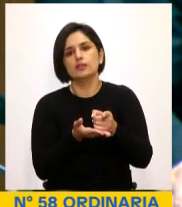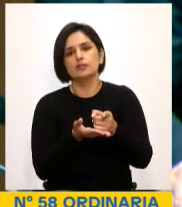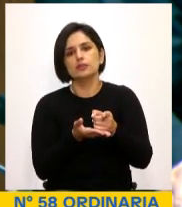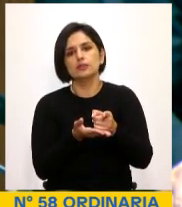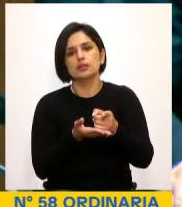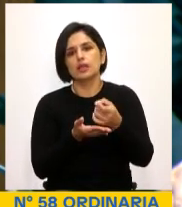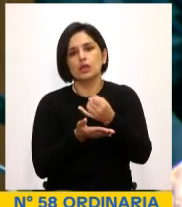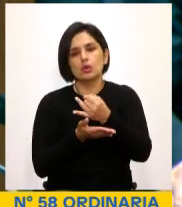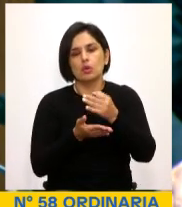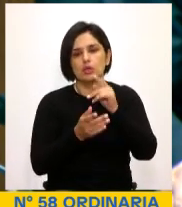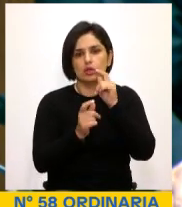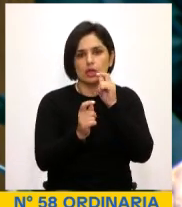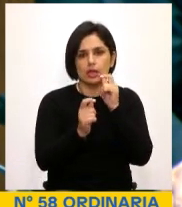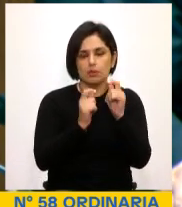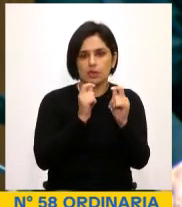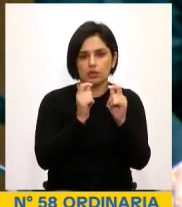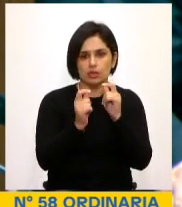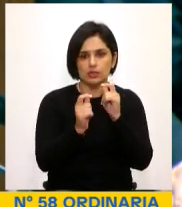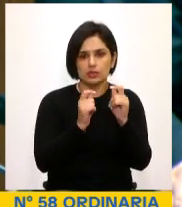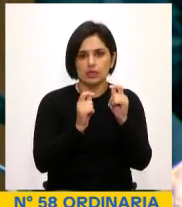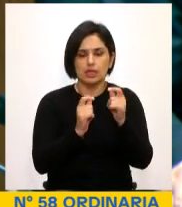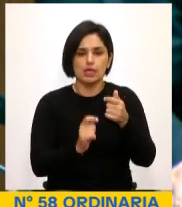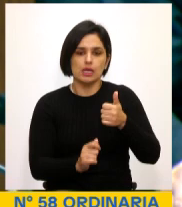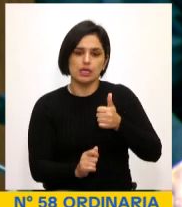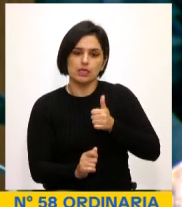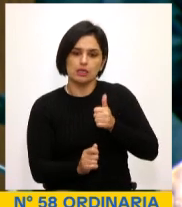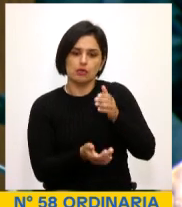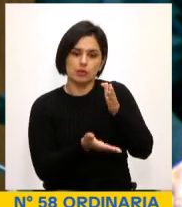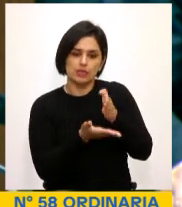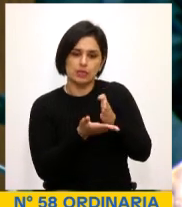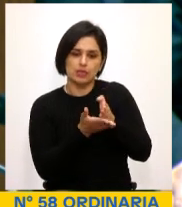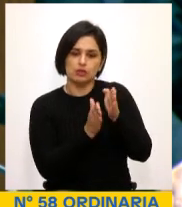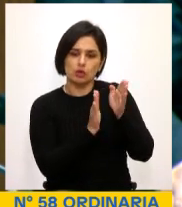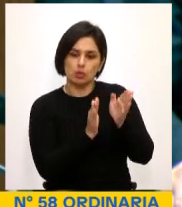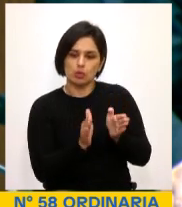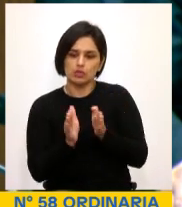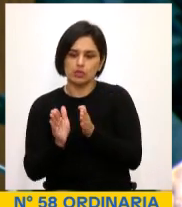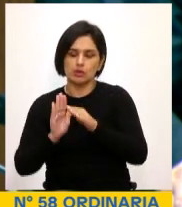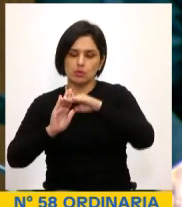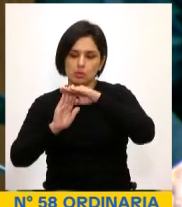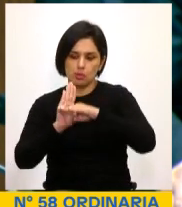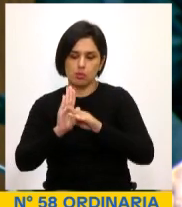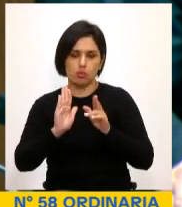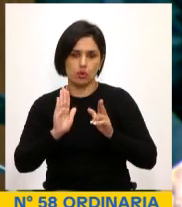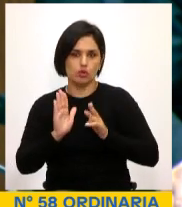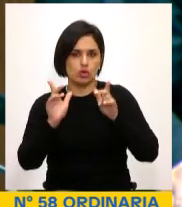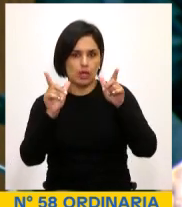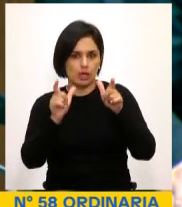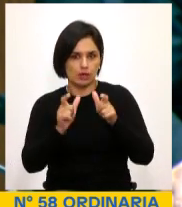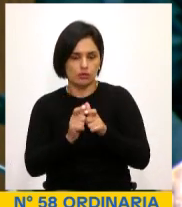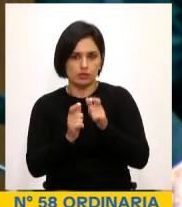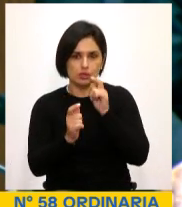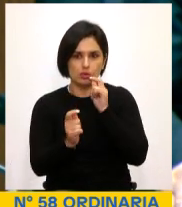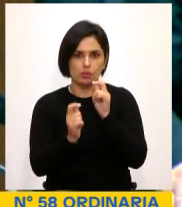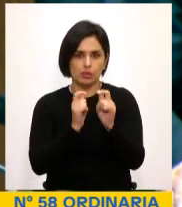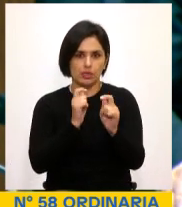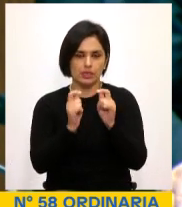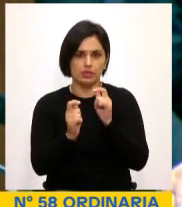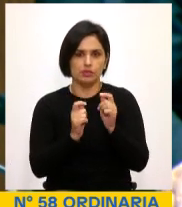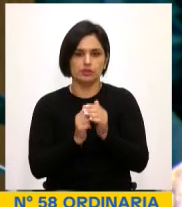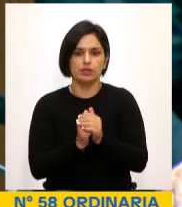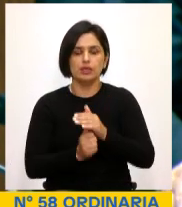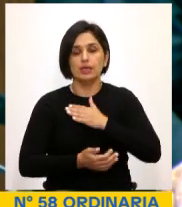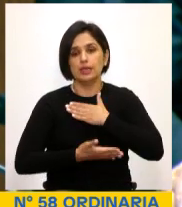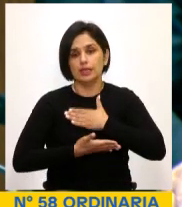cuanto a su peligrosidad y cumplir estrictos procedimientos y protocolos que coay duen a reducir los riesgos asociados quiero